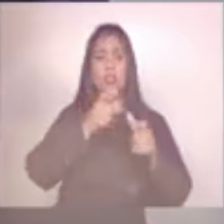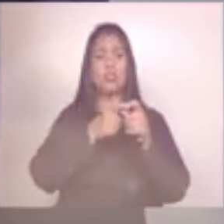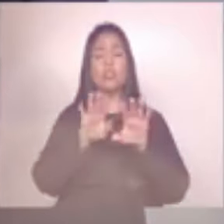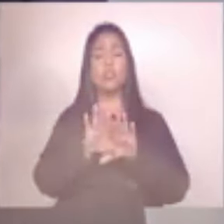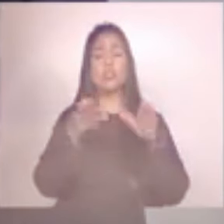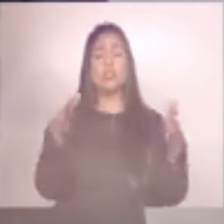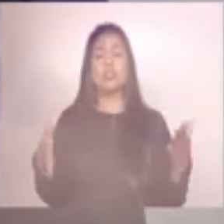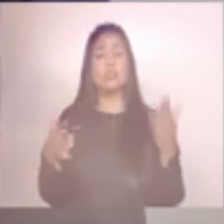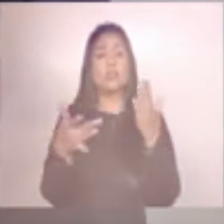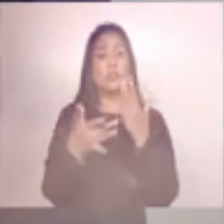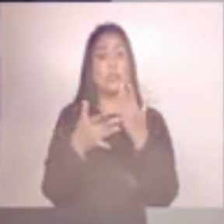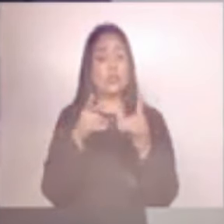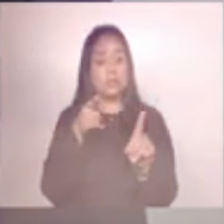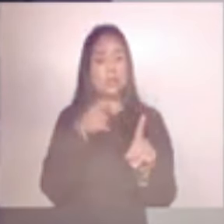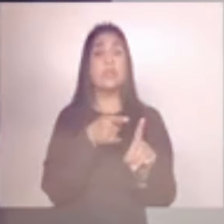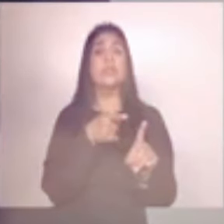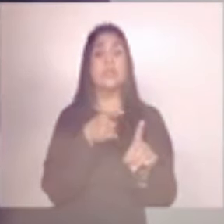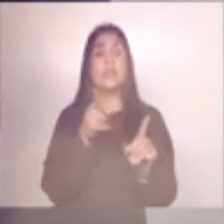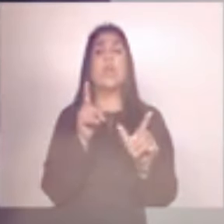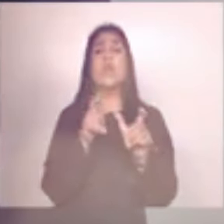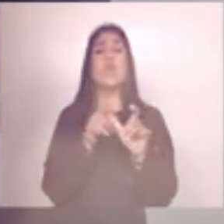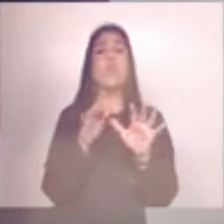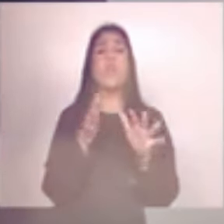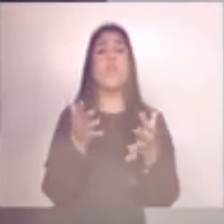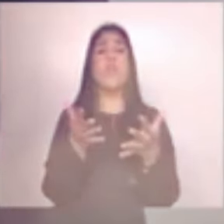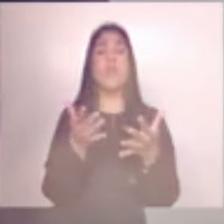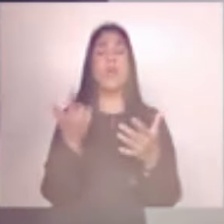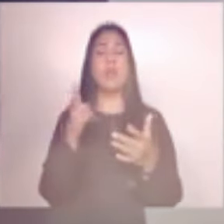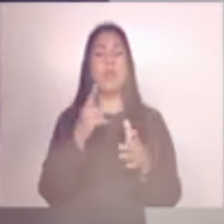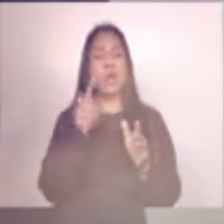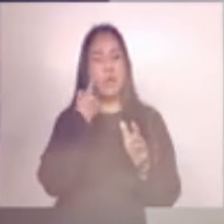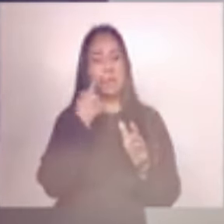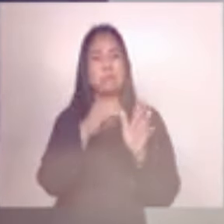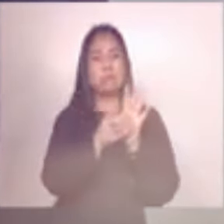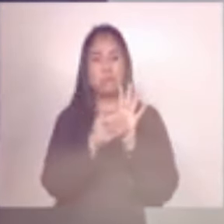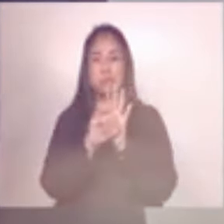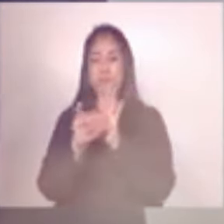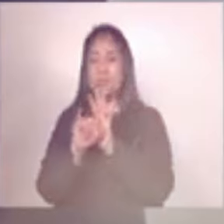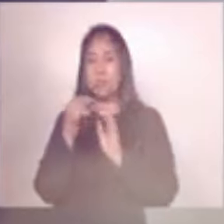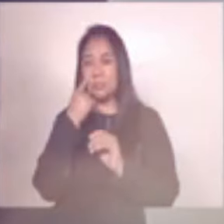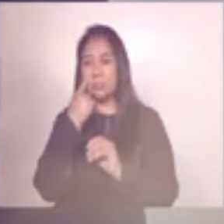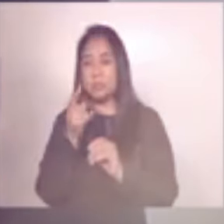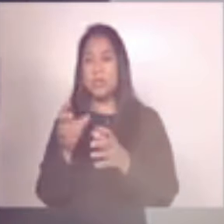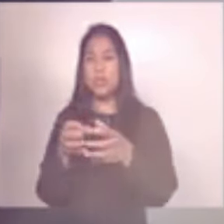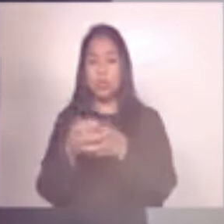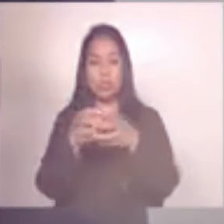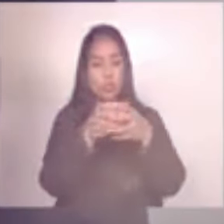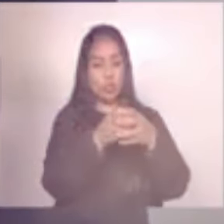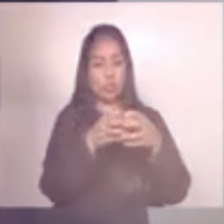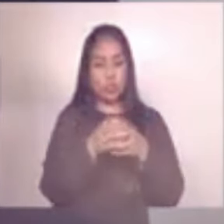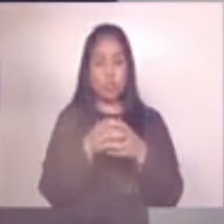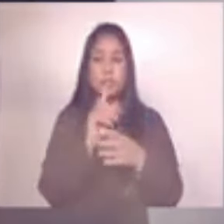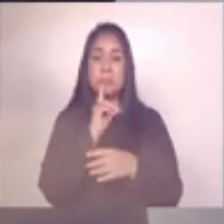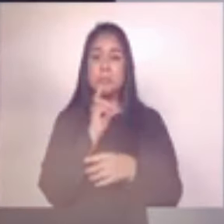técnica específica, con la intención de identificar en conjunto, colectivamente, las